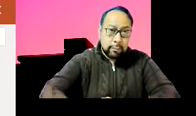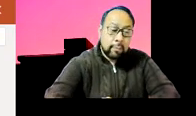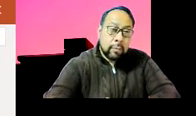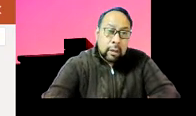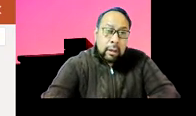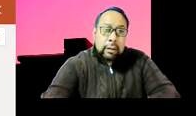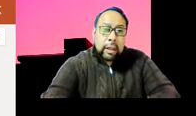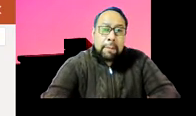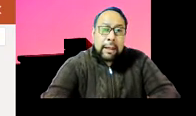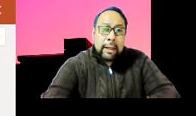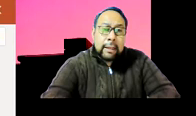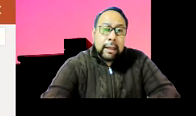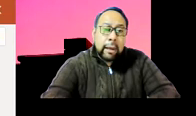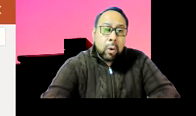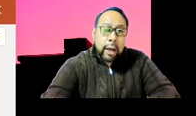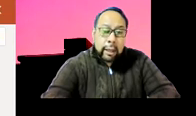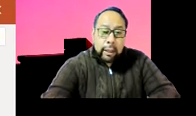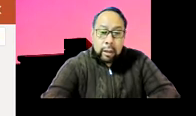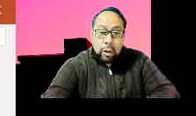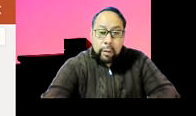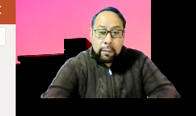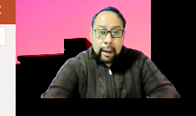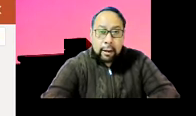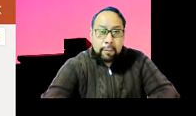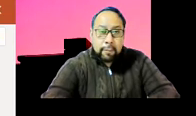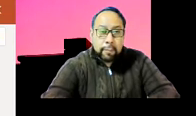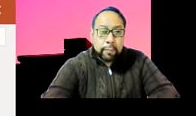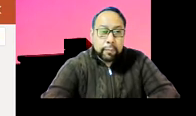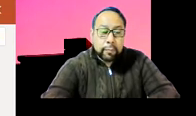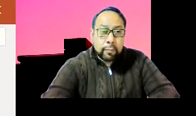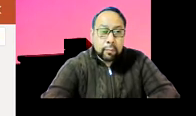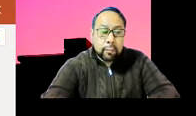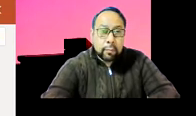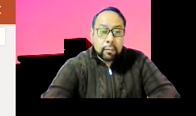ademanes. También en el lenguaje no verbal